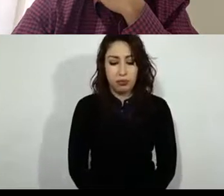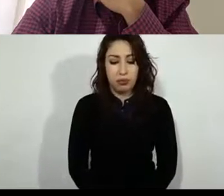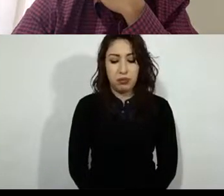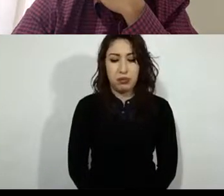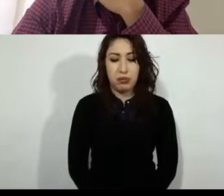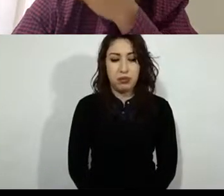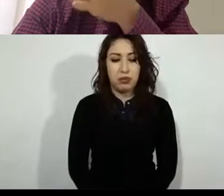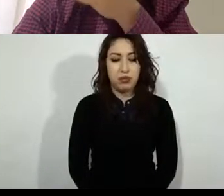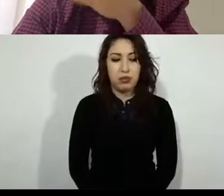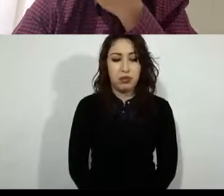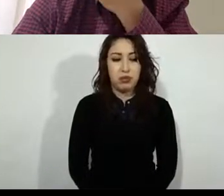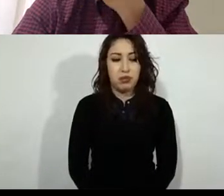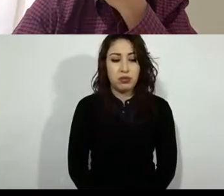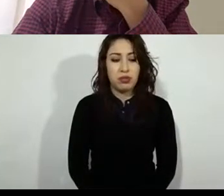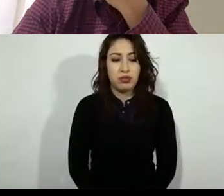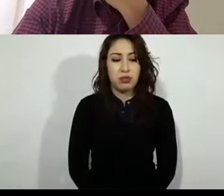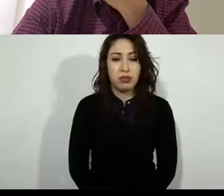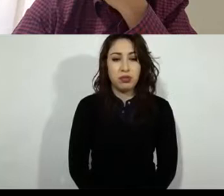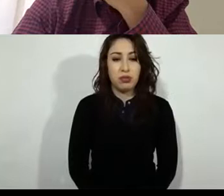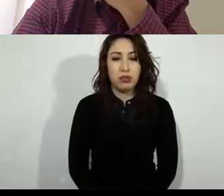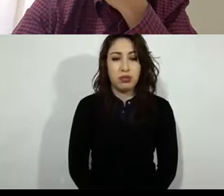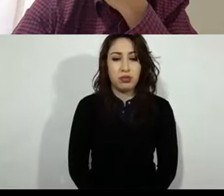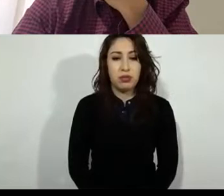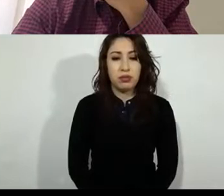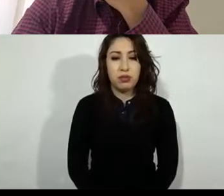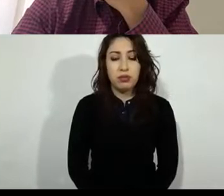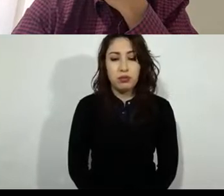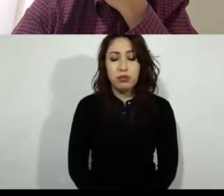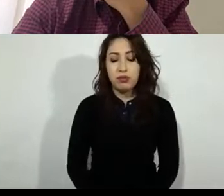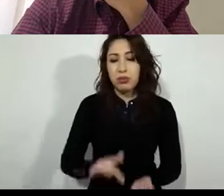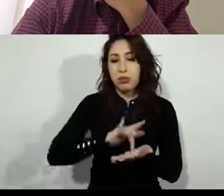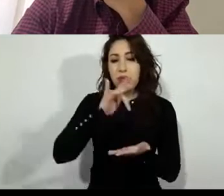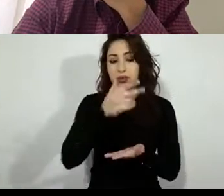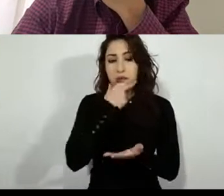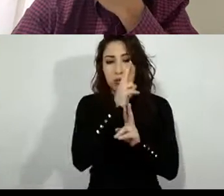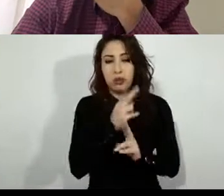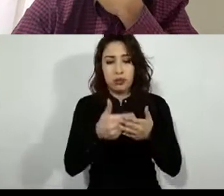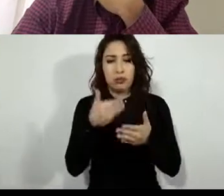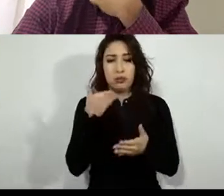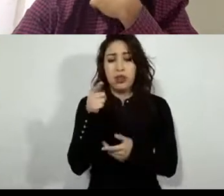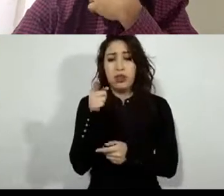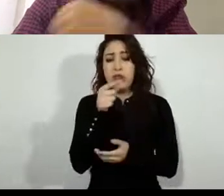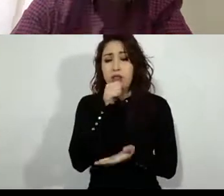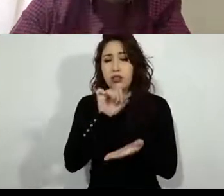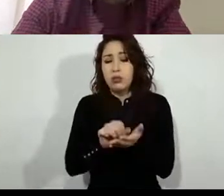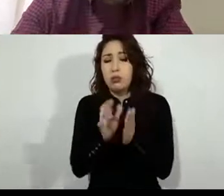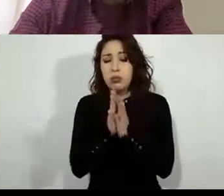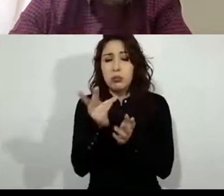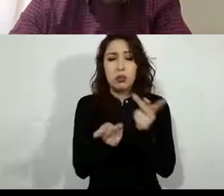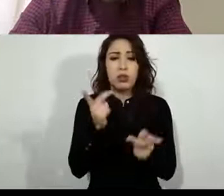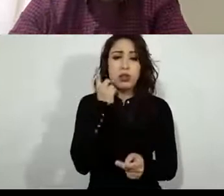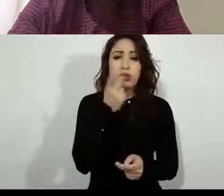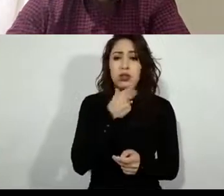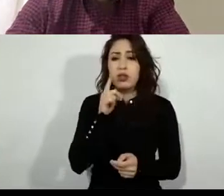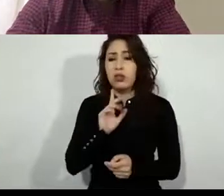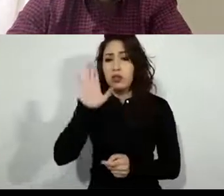Muchas gracias, contador Saldaña, por sus respuestas. Yo le pediría al secretario, si es tan amable, los diputados y diputados que quieran comentar